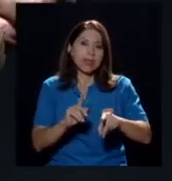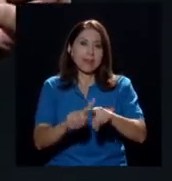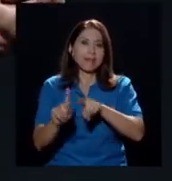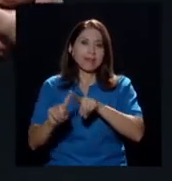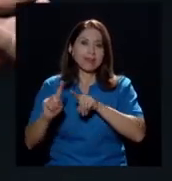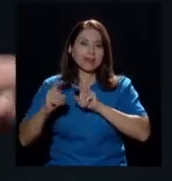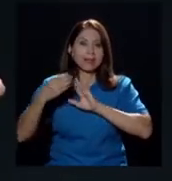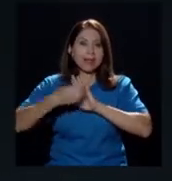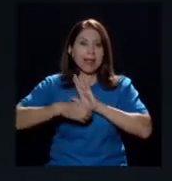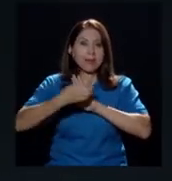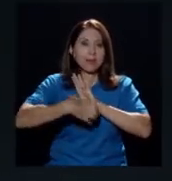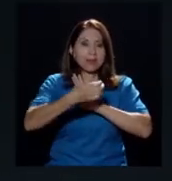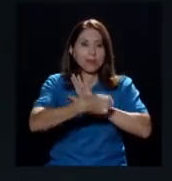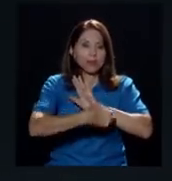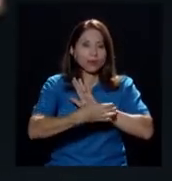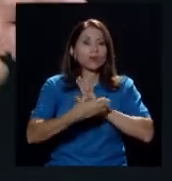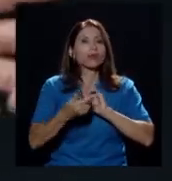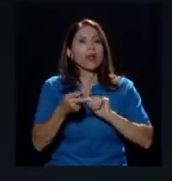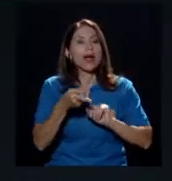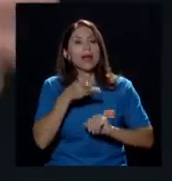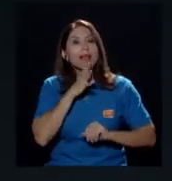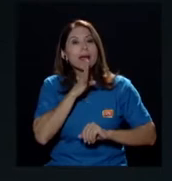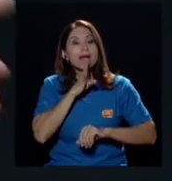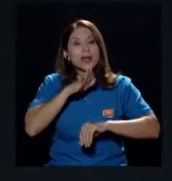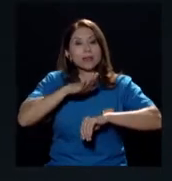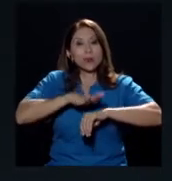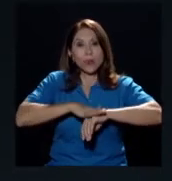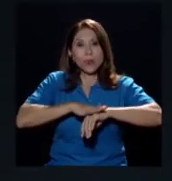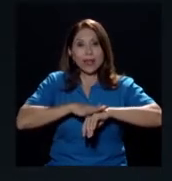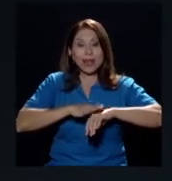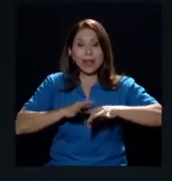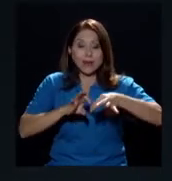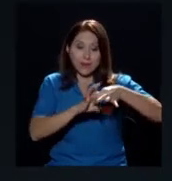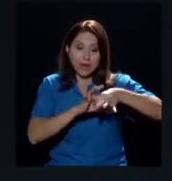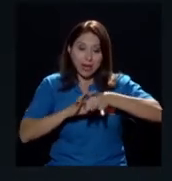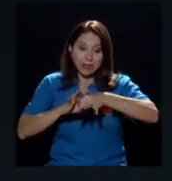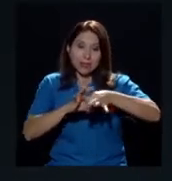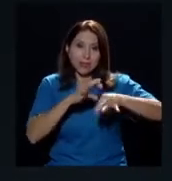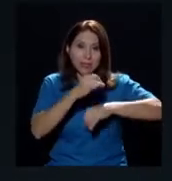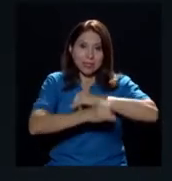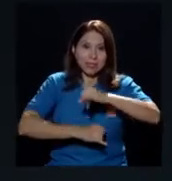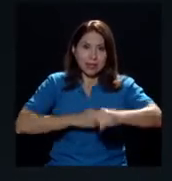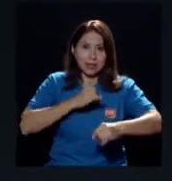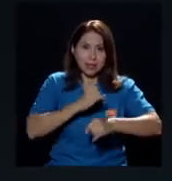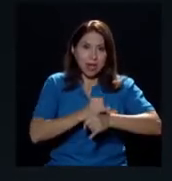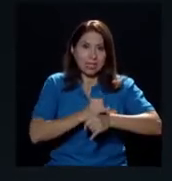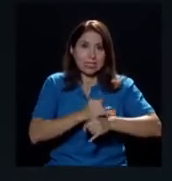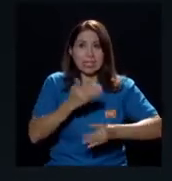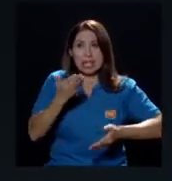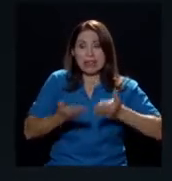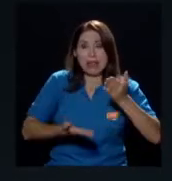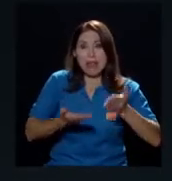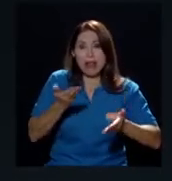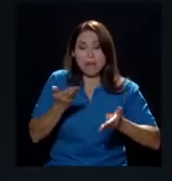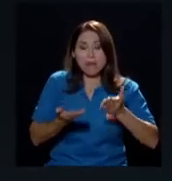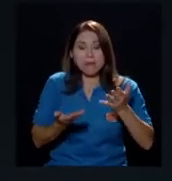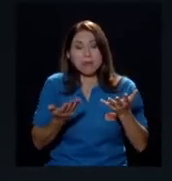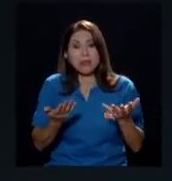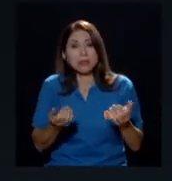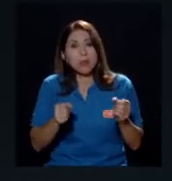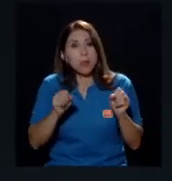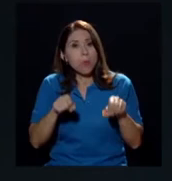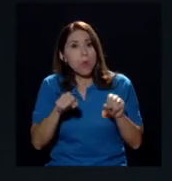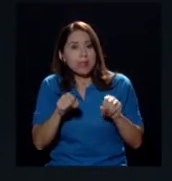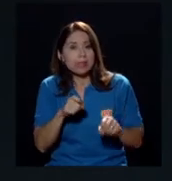aspectos de y las relaciones internacionales que podrían ser muy áridas en términos de